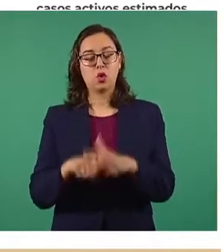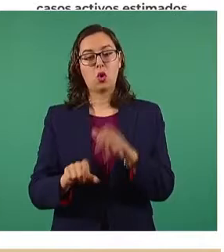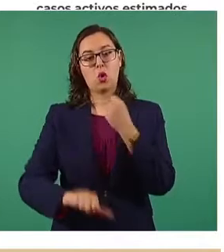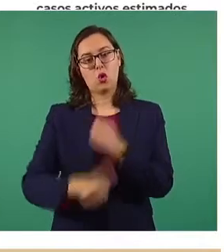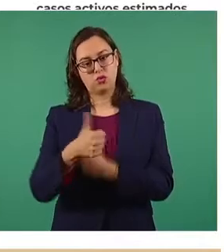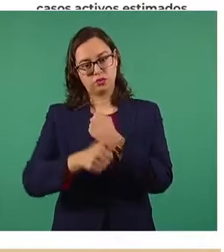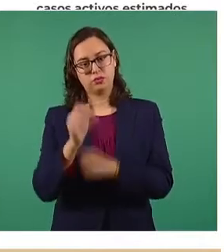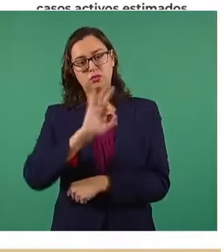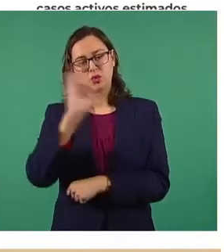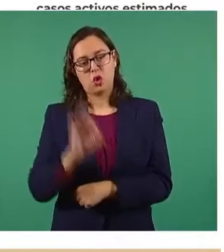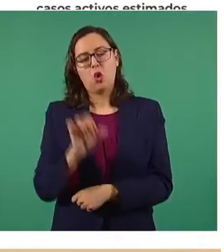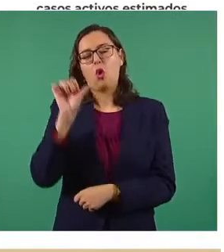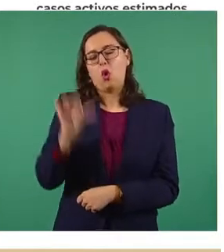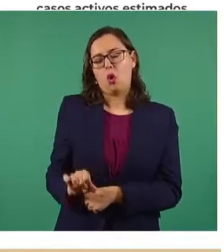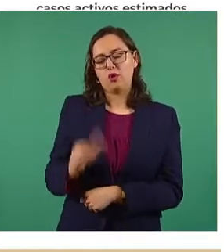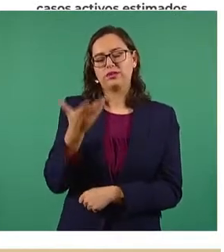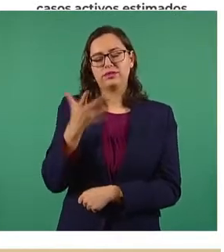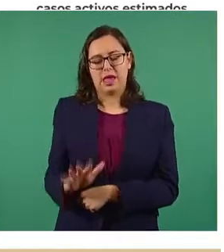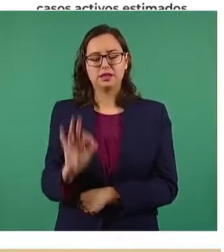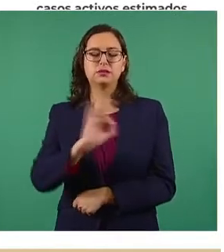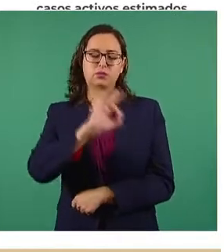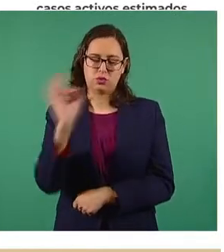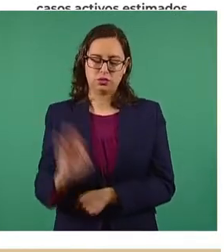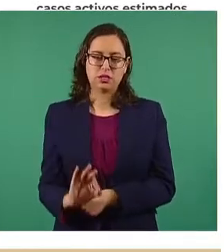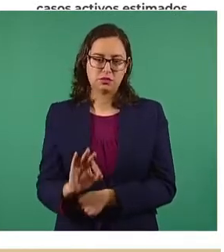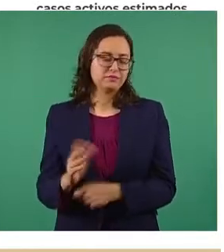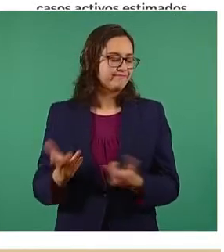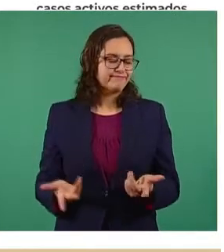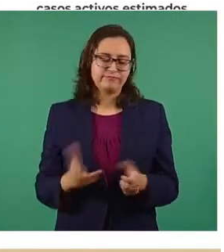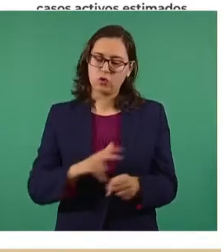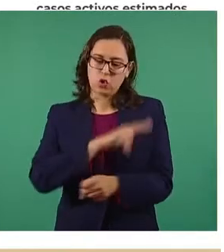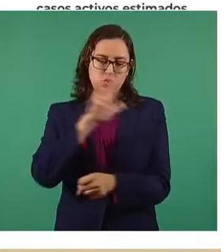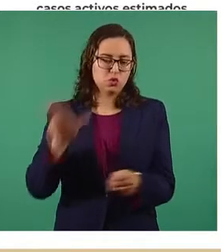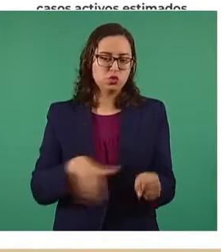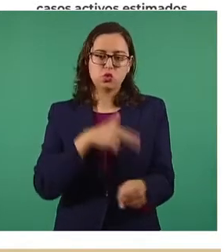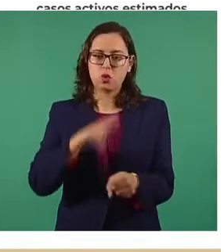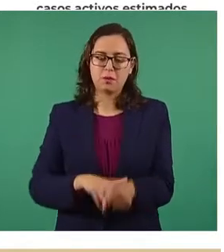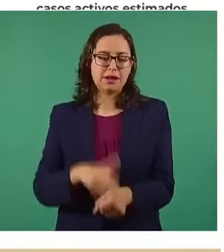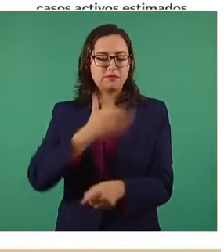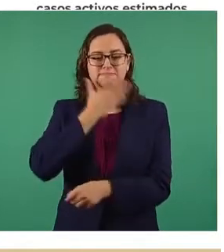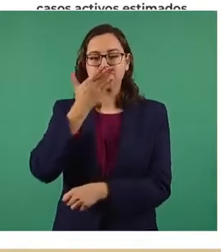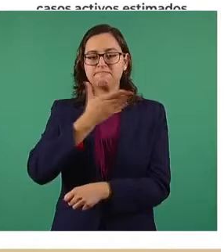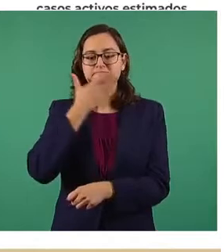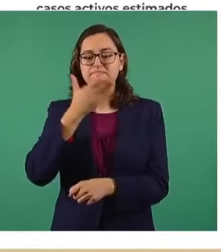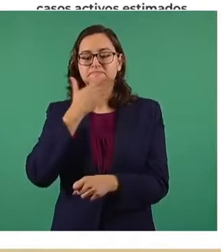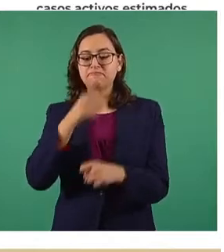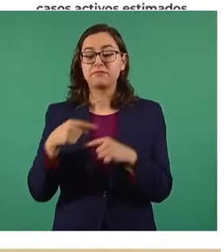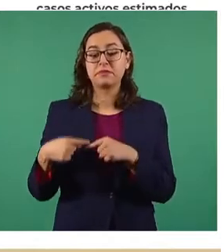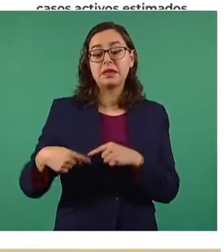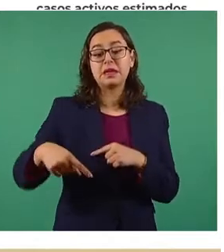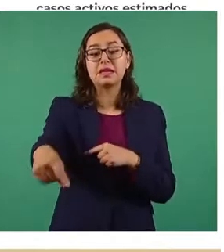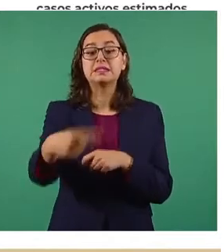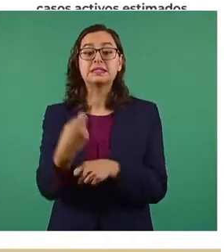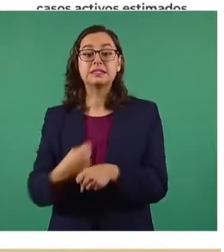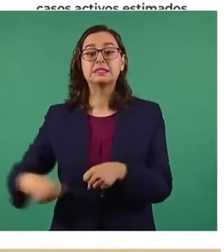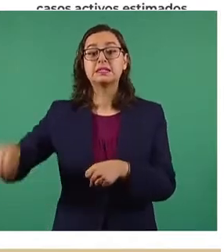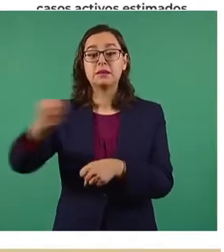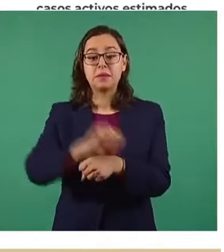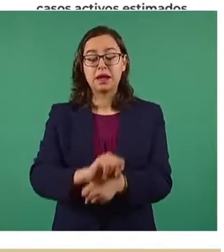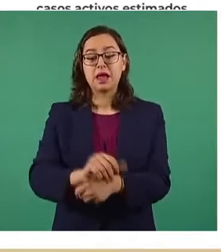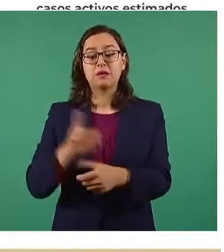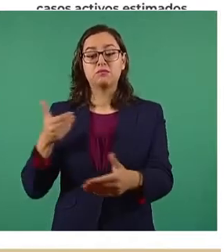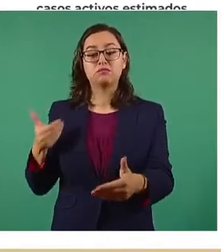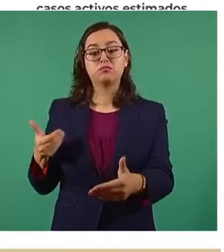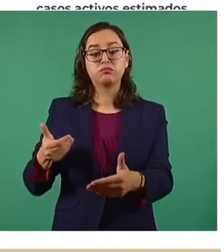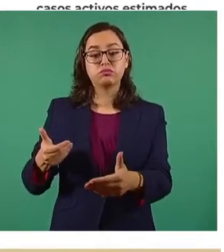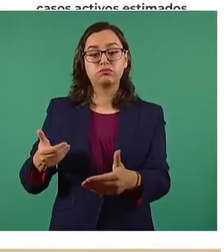tenemos 10% y como suele ocurrir, esta reducción o este cambio empieza a perderse